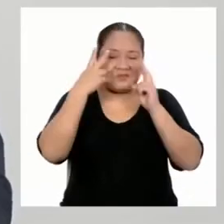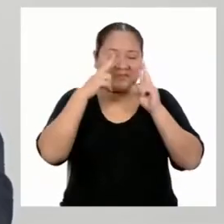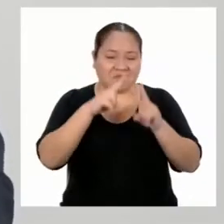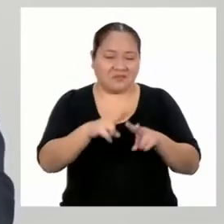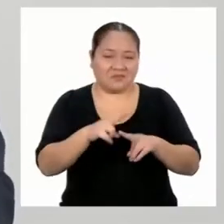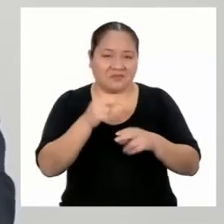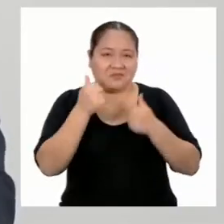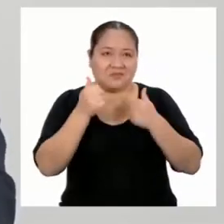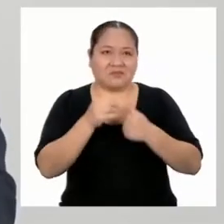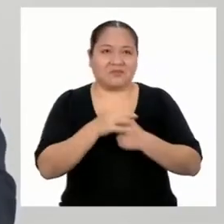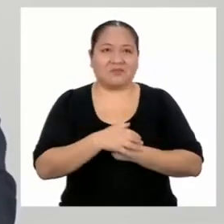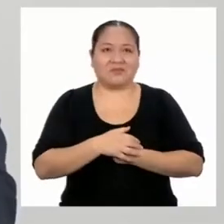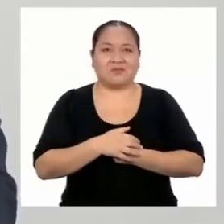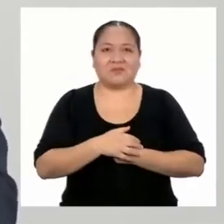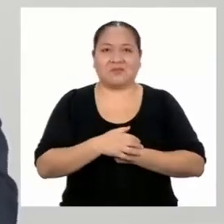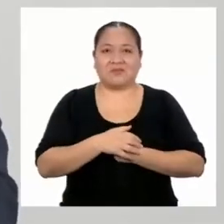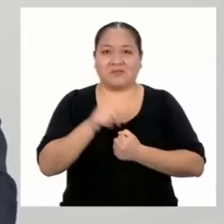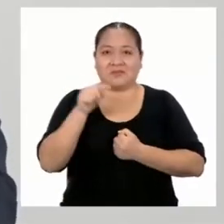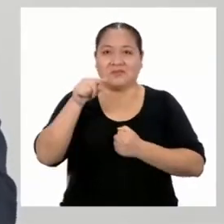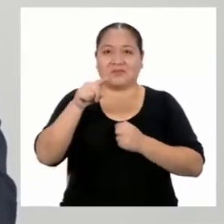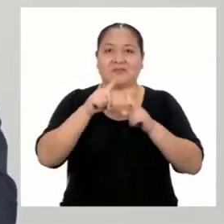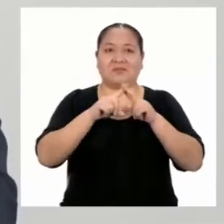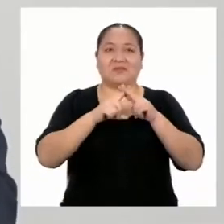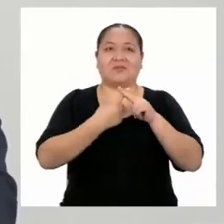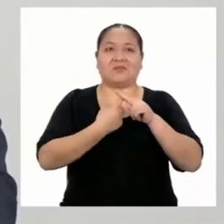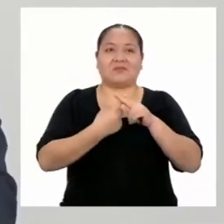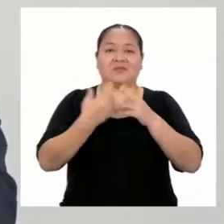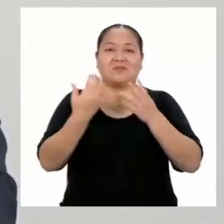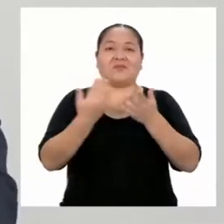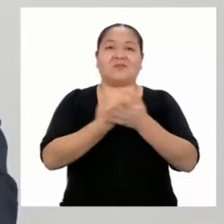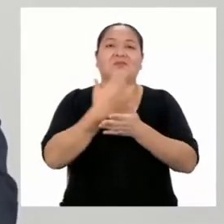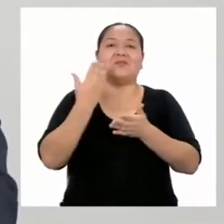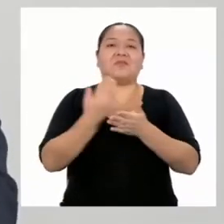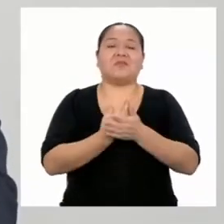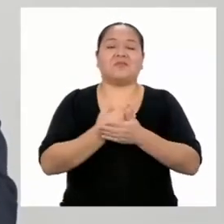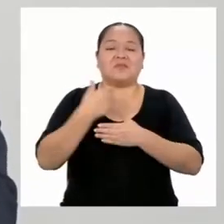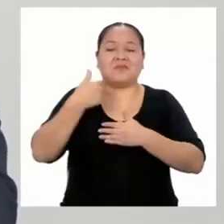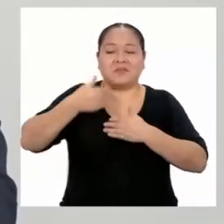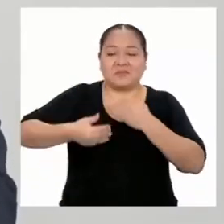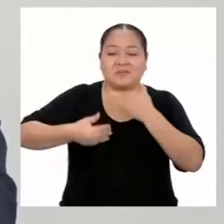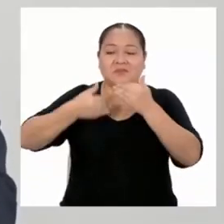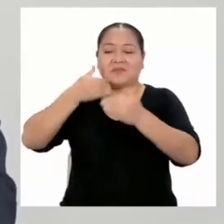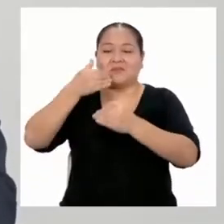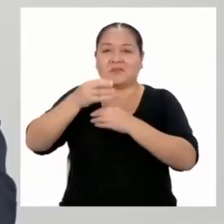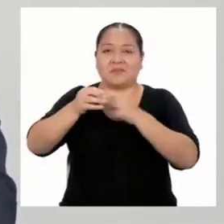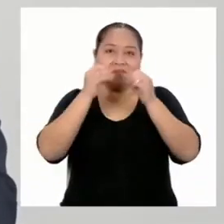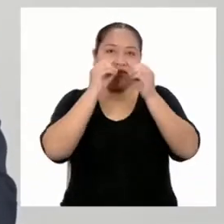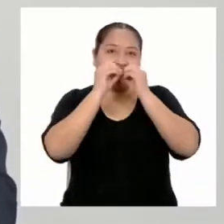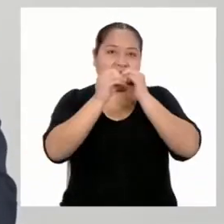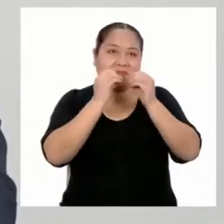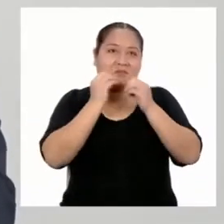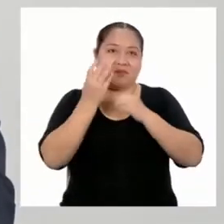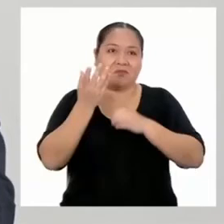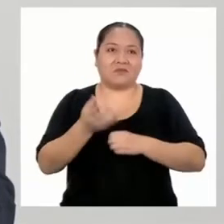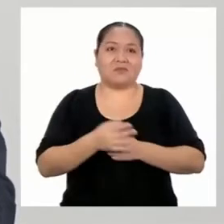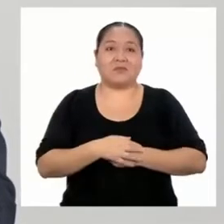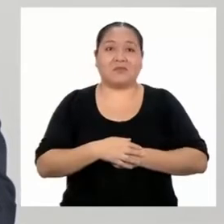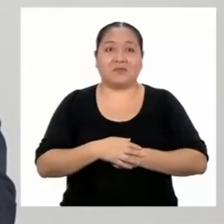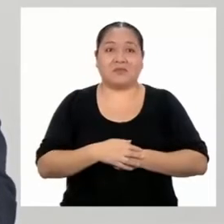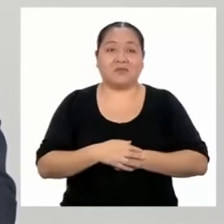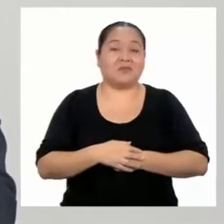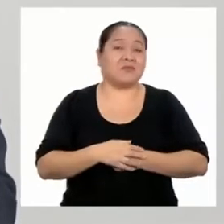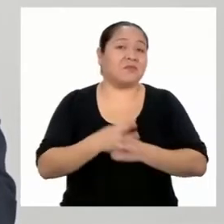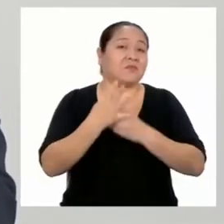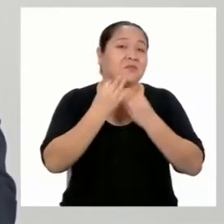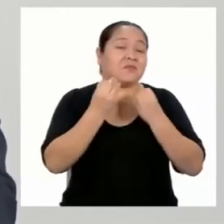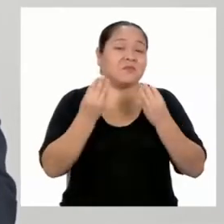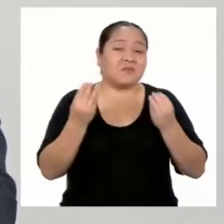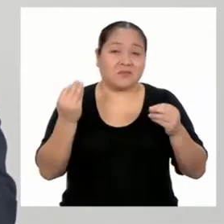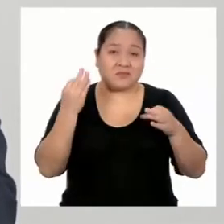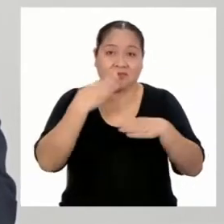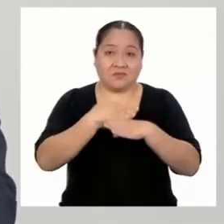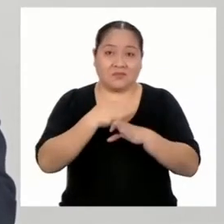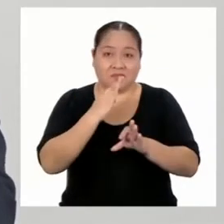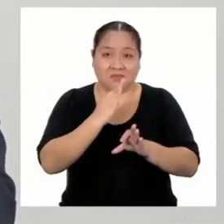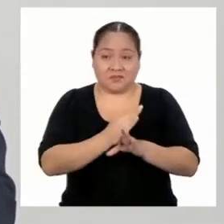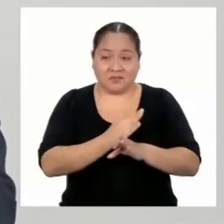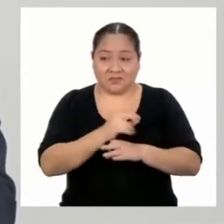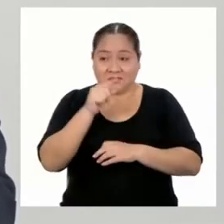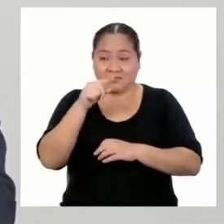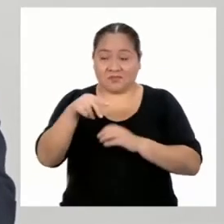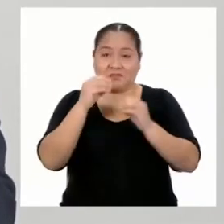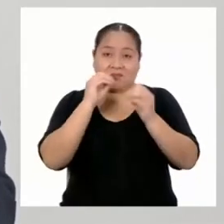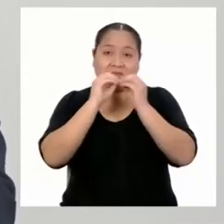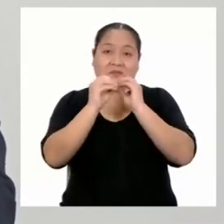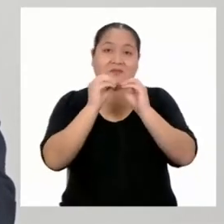cuenta? Acabas de empezar un nuevo procedimiento para resolver la interrogante. Hay muchas formas y procedimientos